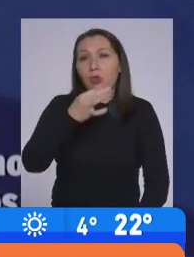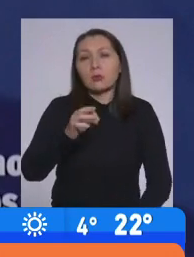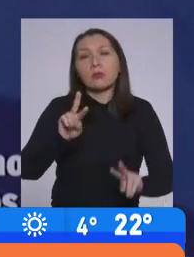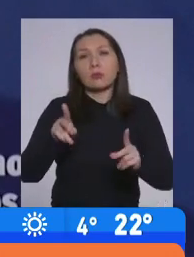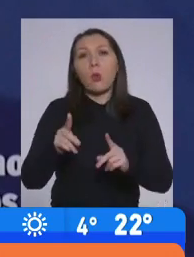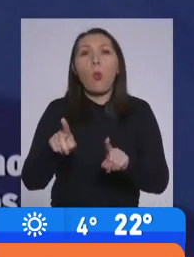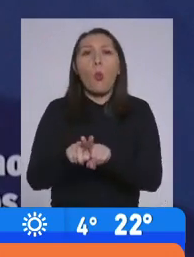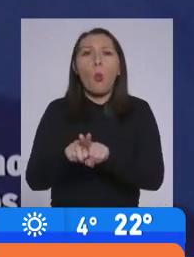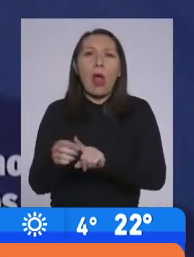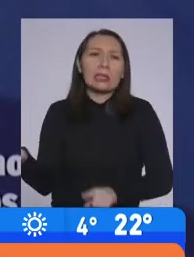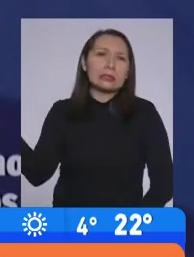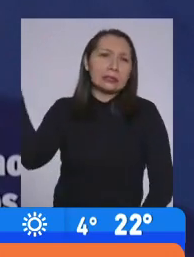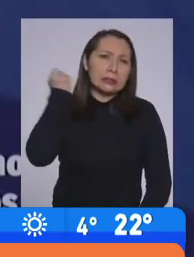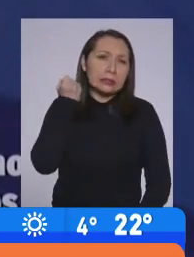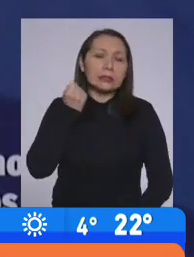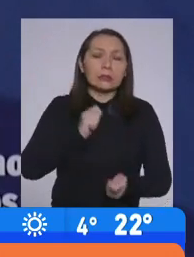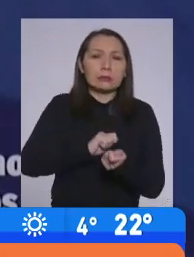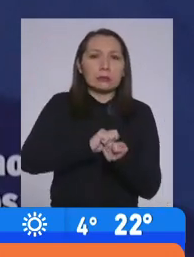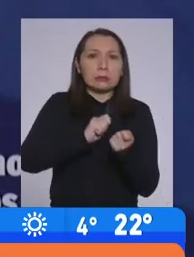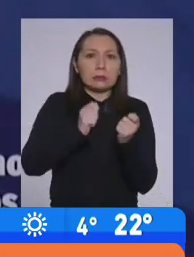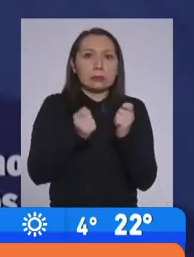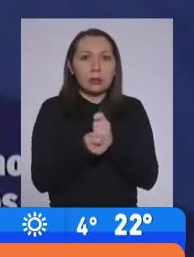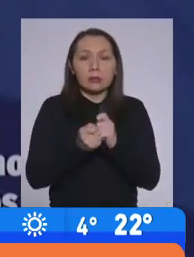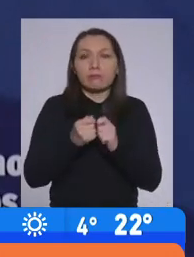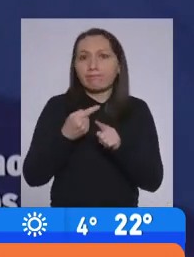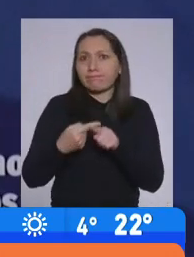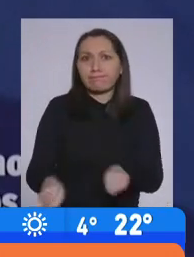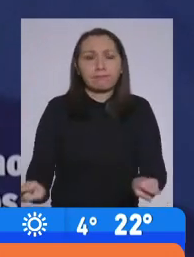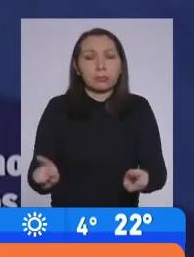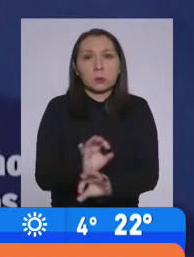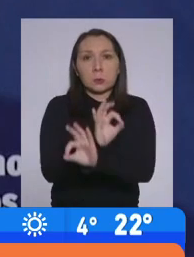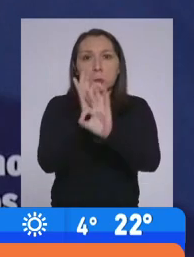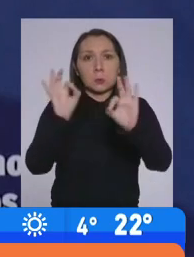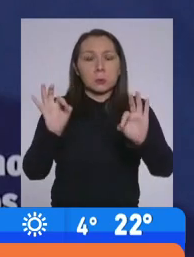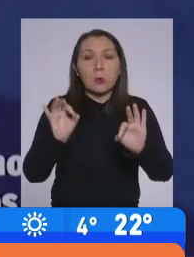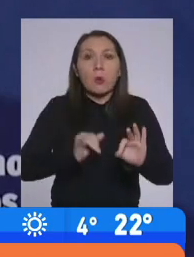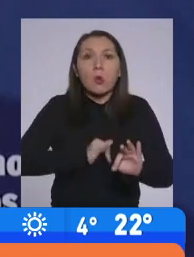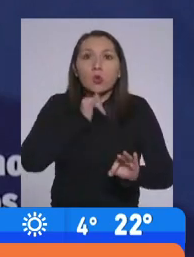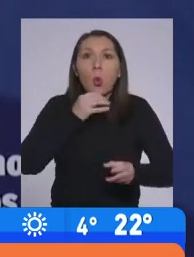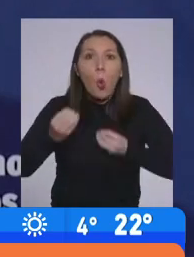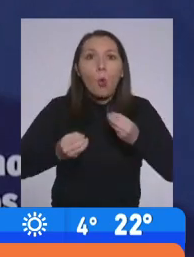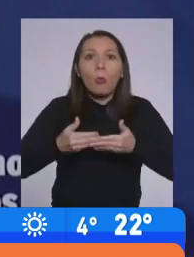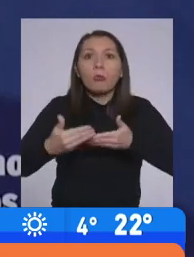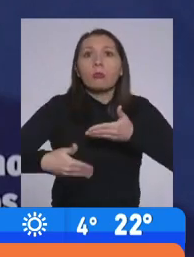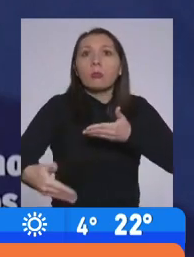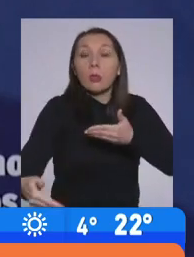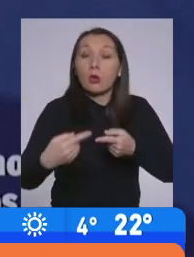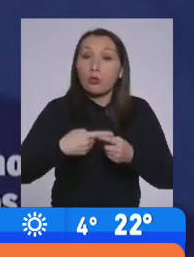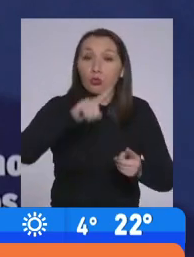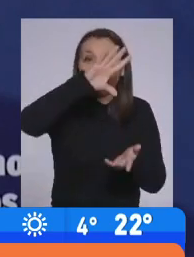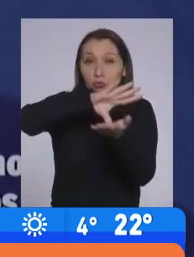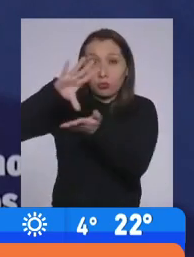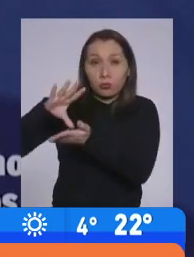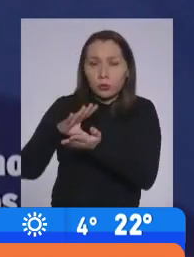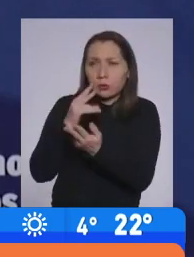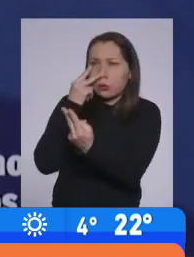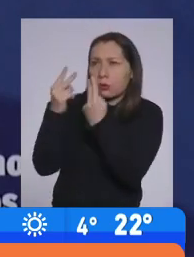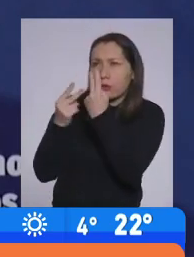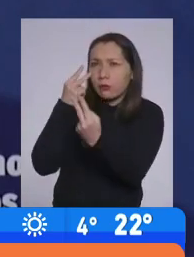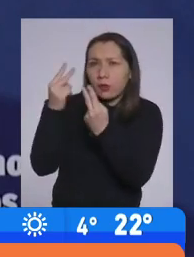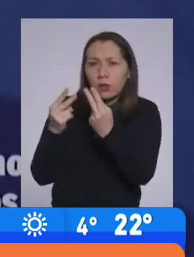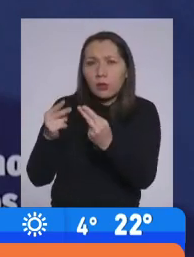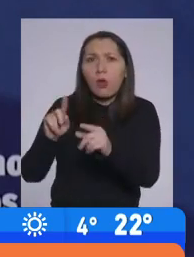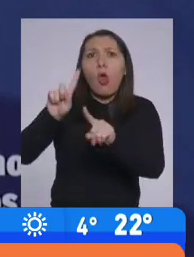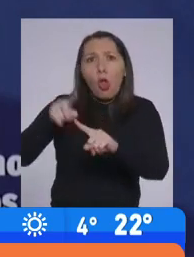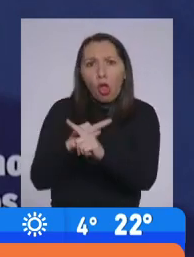traicionero y que evoluciona de manera impredecible en otros países hemos visto